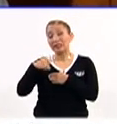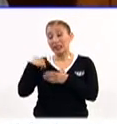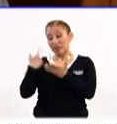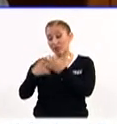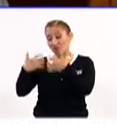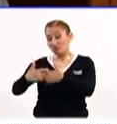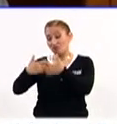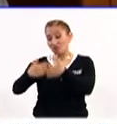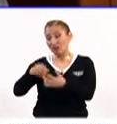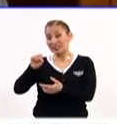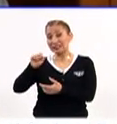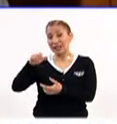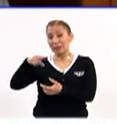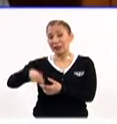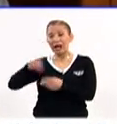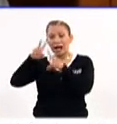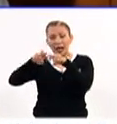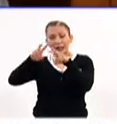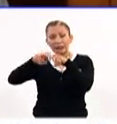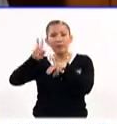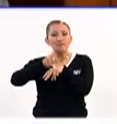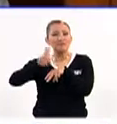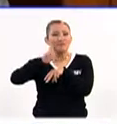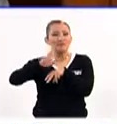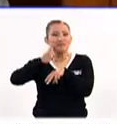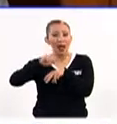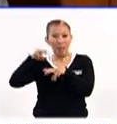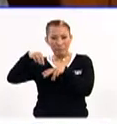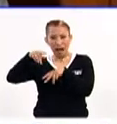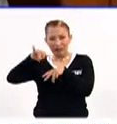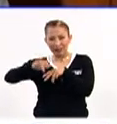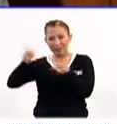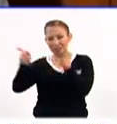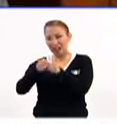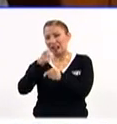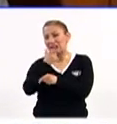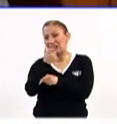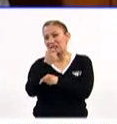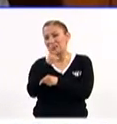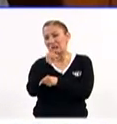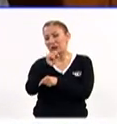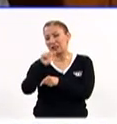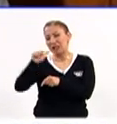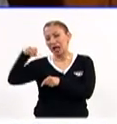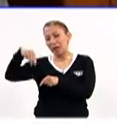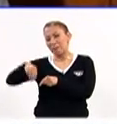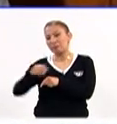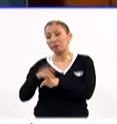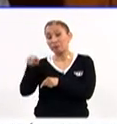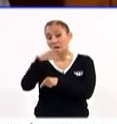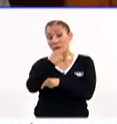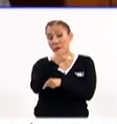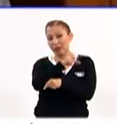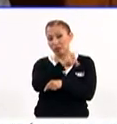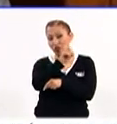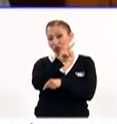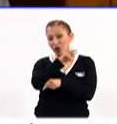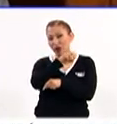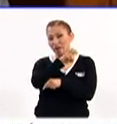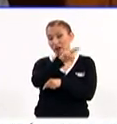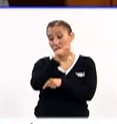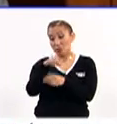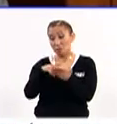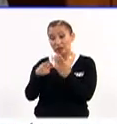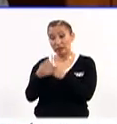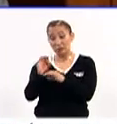SAM, que es análisis de muestras en Marte por sus siglas en inglés, en el que el doctor Navarro participa de manera muy destacada, es sin duda uno de los